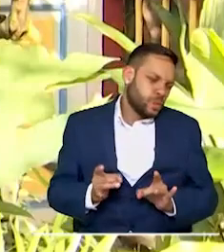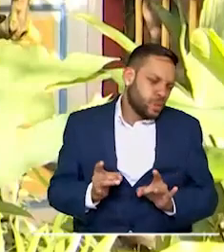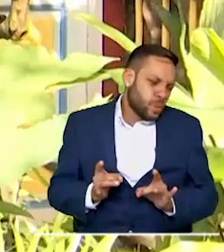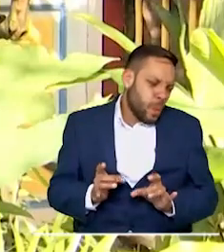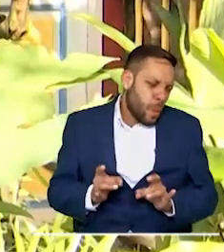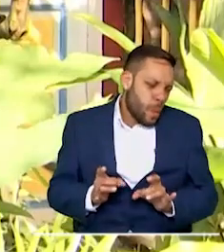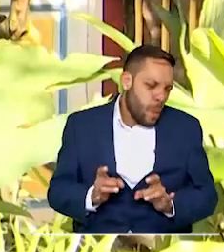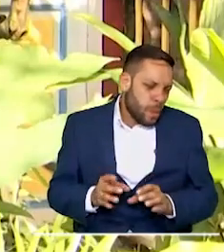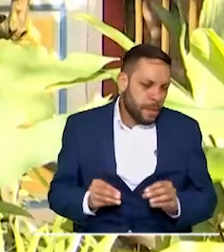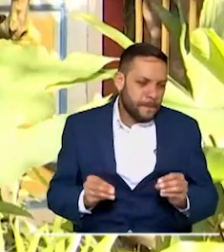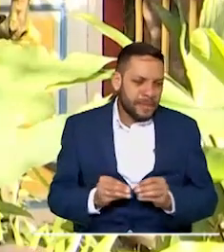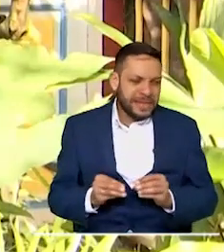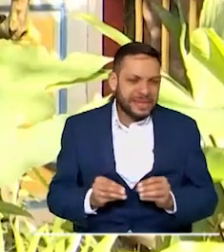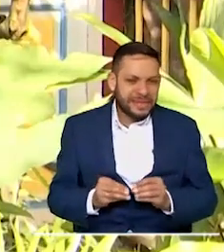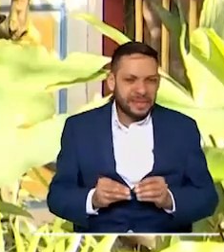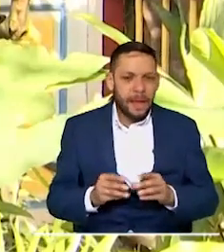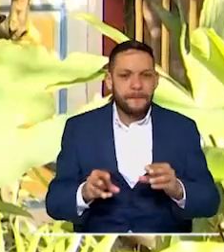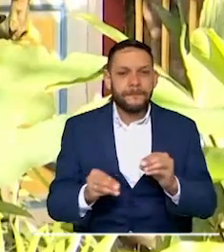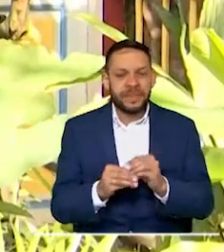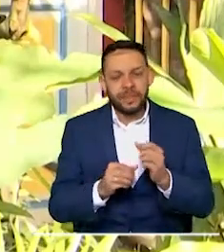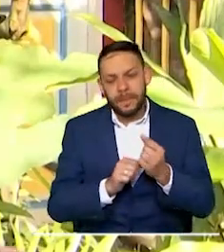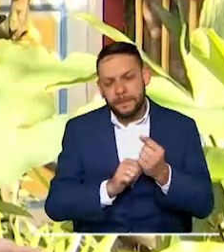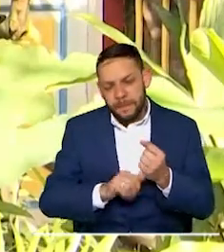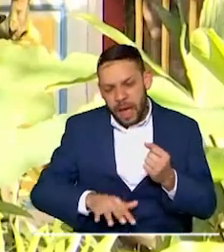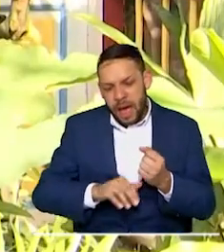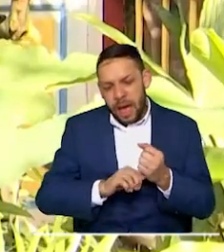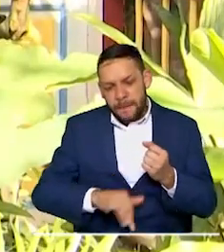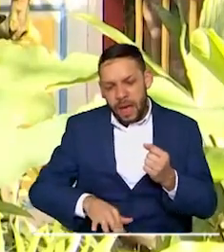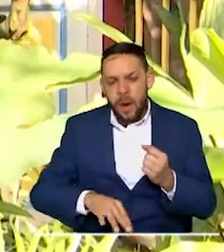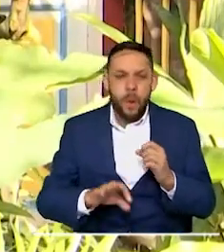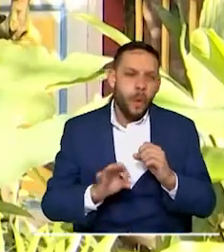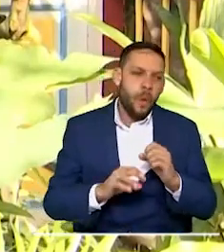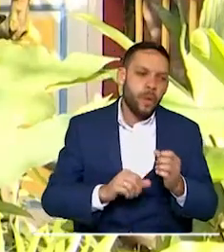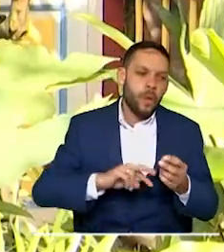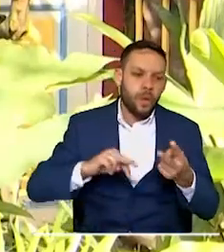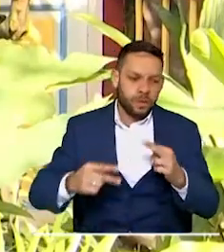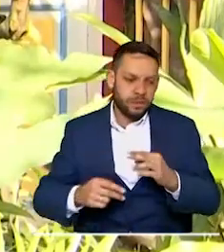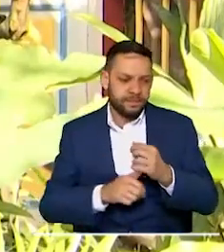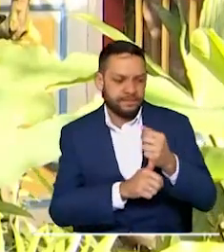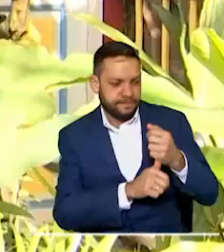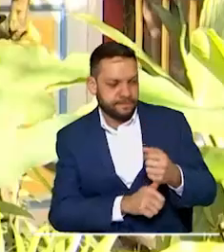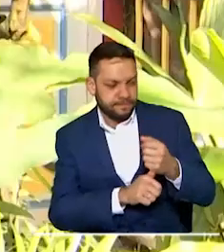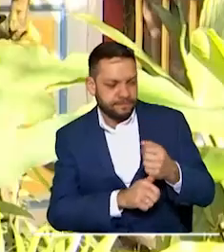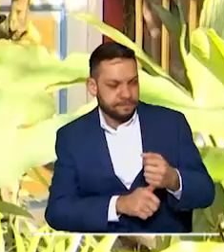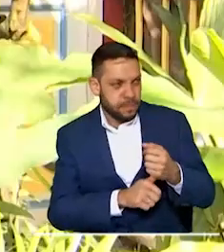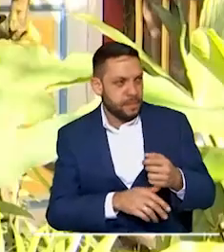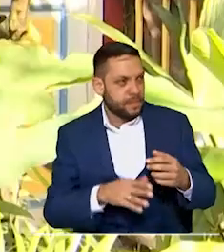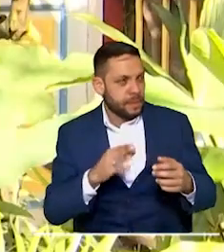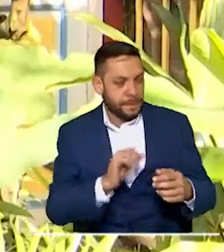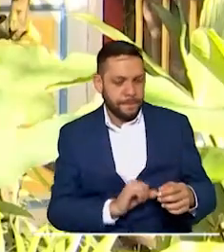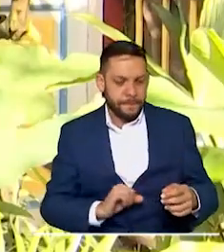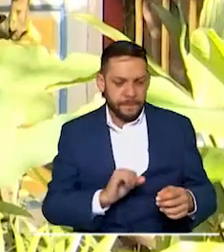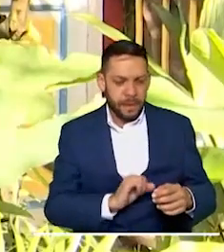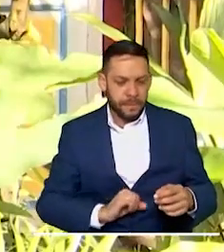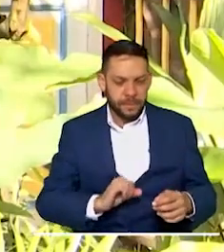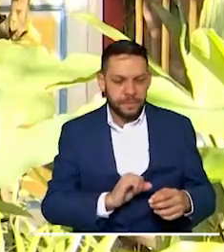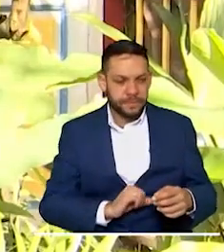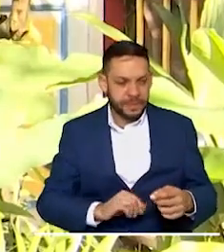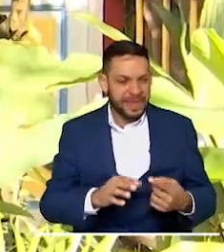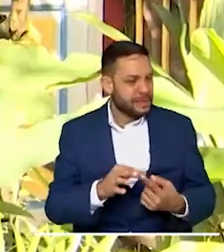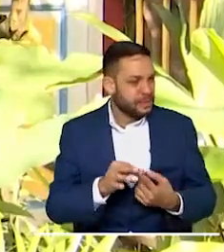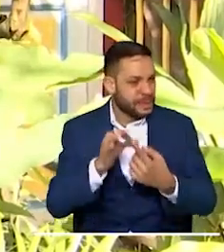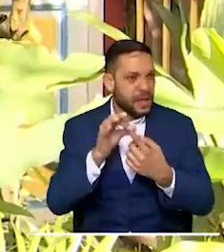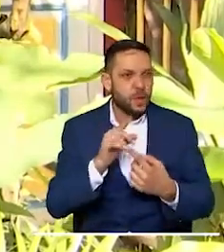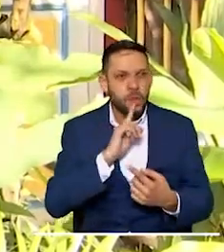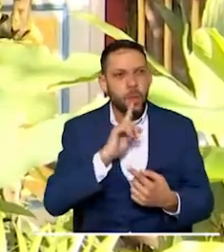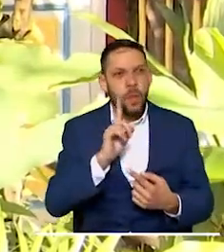el estómago, tengo diarrea y a veces estreñimiento, pues una ecografía no será el método diagnóstico específico, porque pensaremos